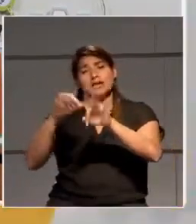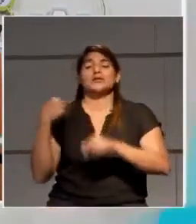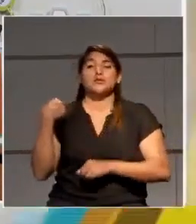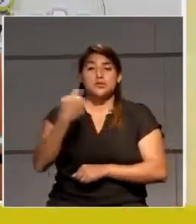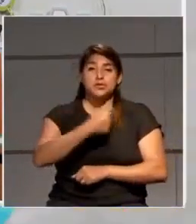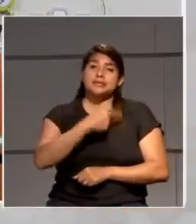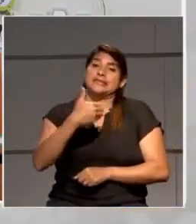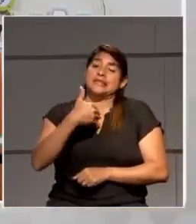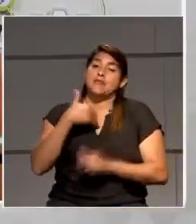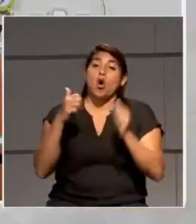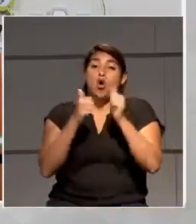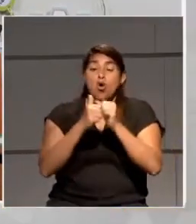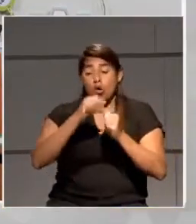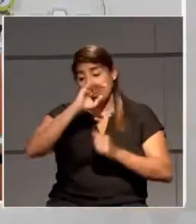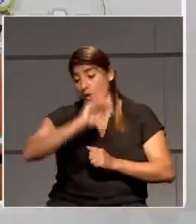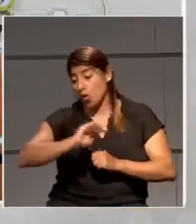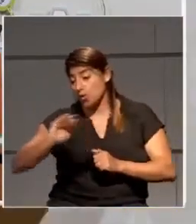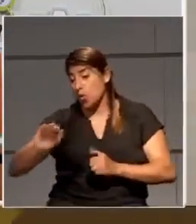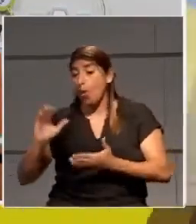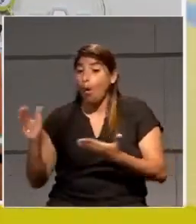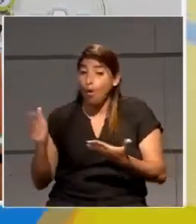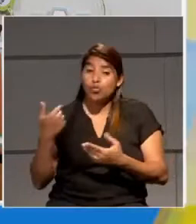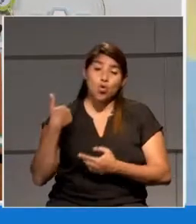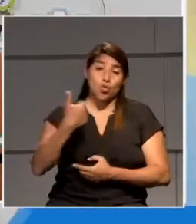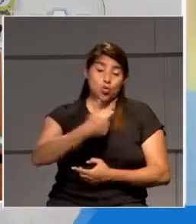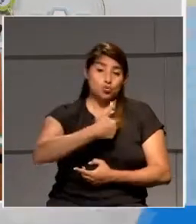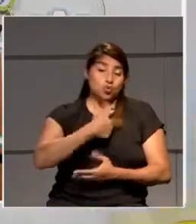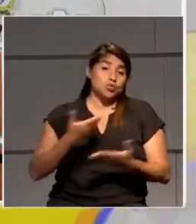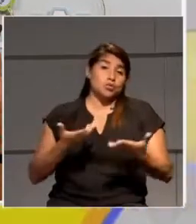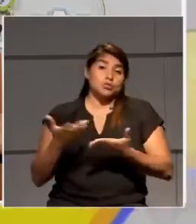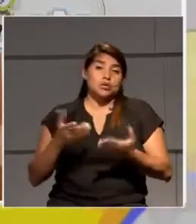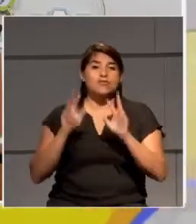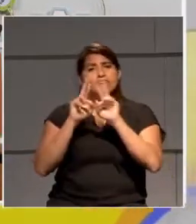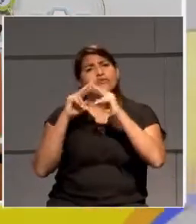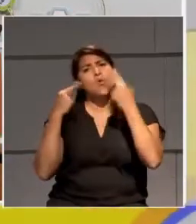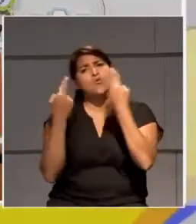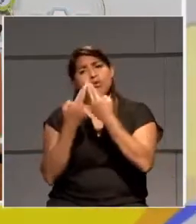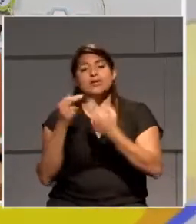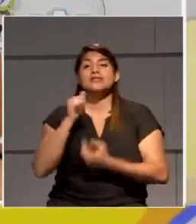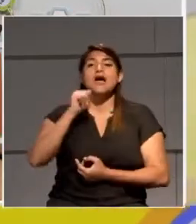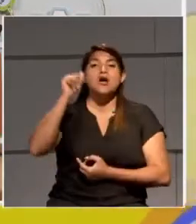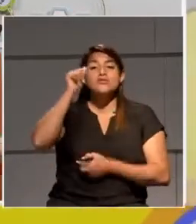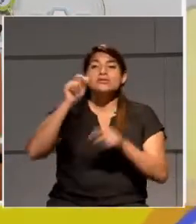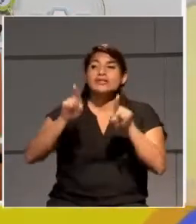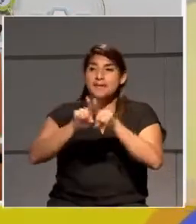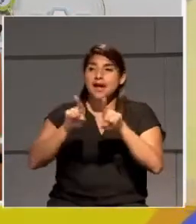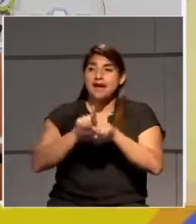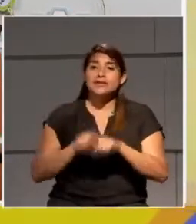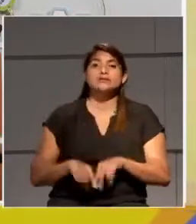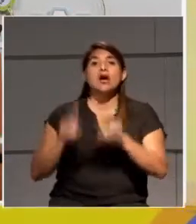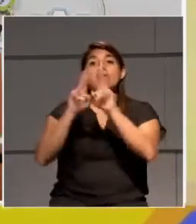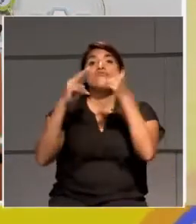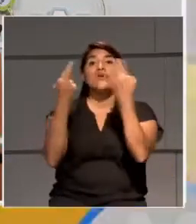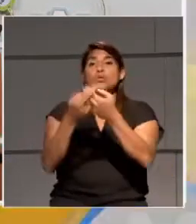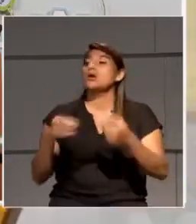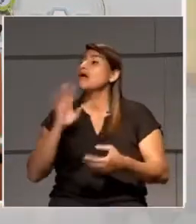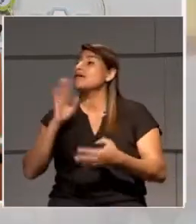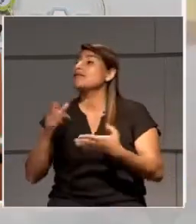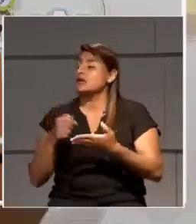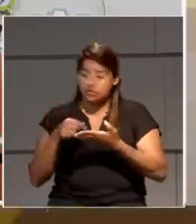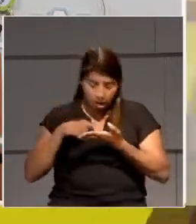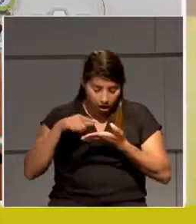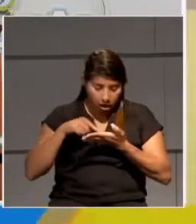tenemos con los chicos o hasta con nosotros en reuniones de adultos. A veces estamos en una reunión y todo el mundo está